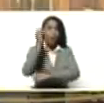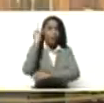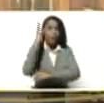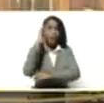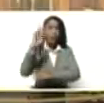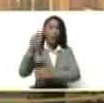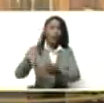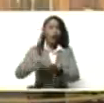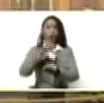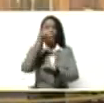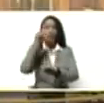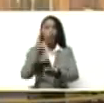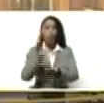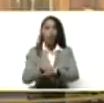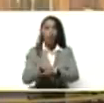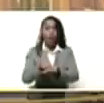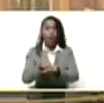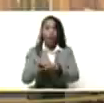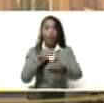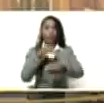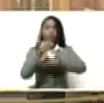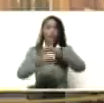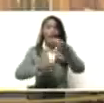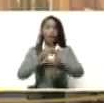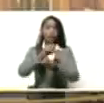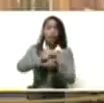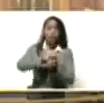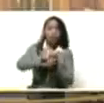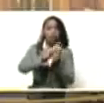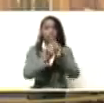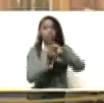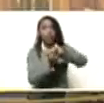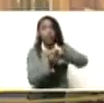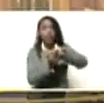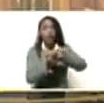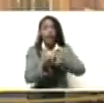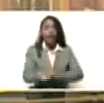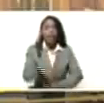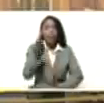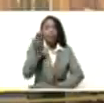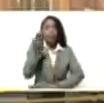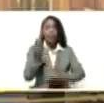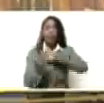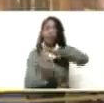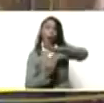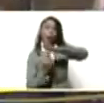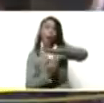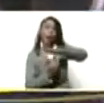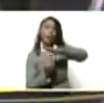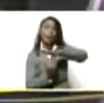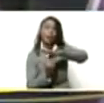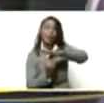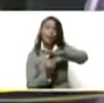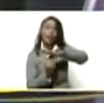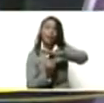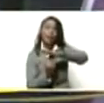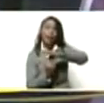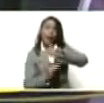de mexico con la oposición presente en mexico y había asumido compromisos con